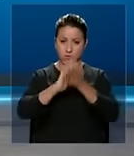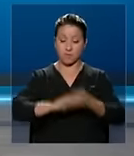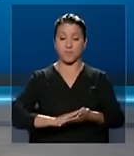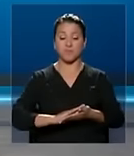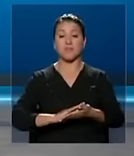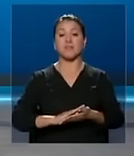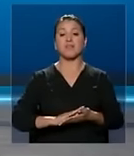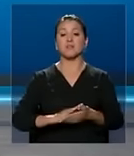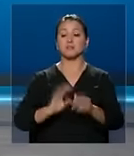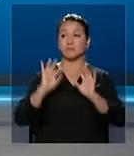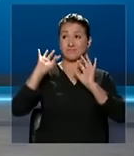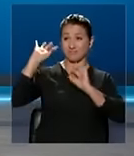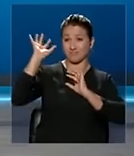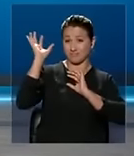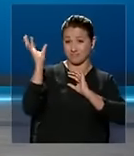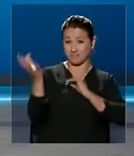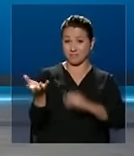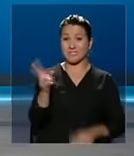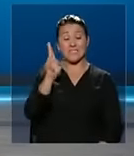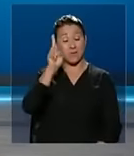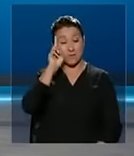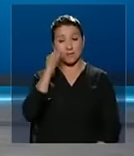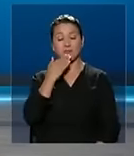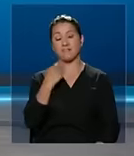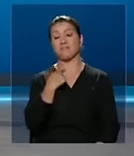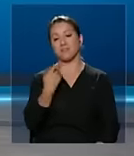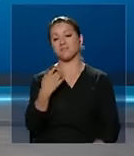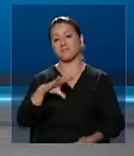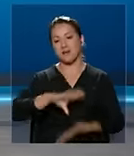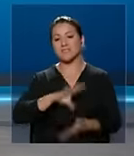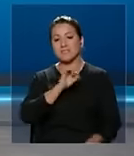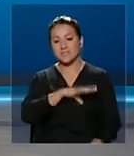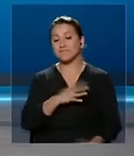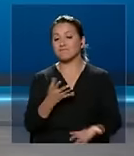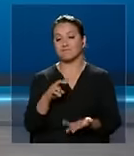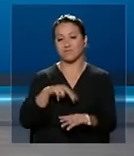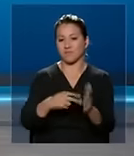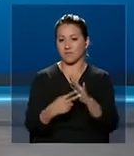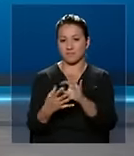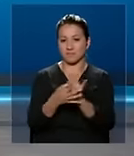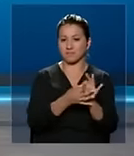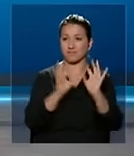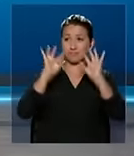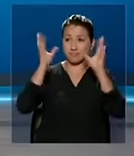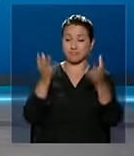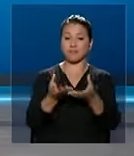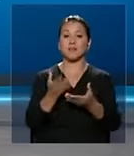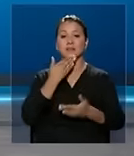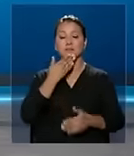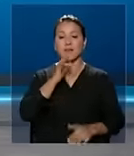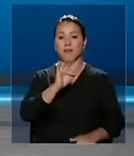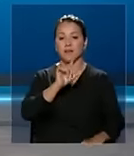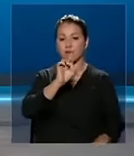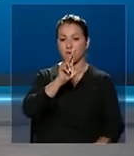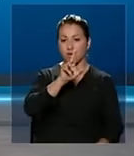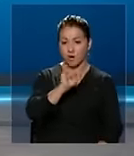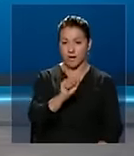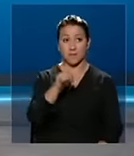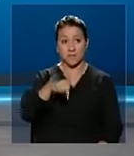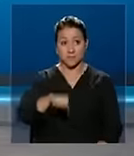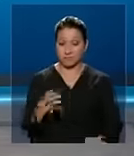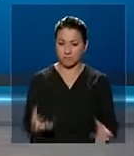Bueno, el daño ambiental más grande que se recuerde estaría afectando también a nuestro país a causa de estos incendios forestales. Flora endémica, única de nuestro